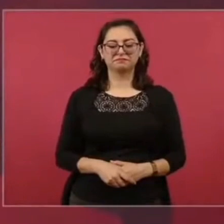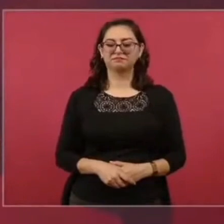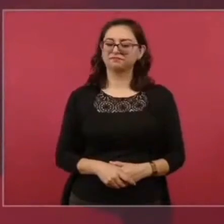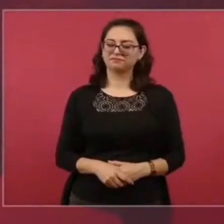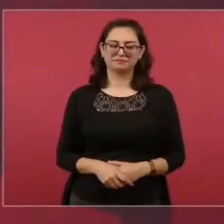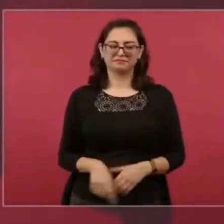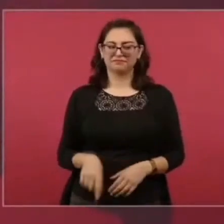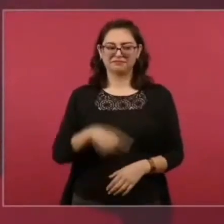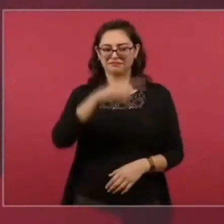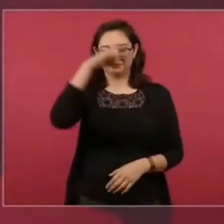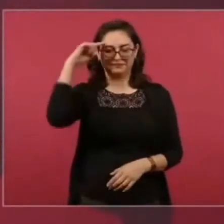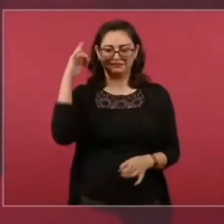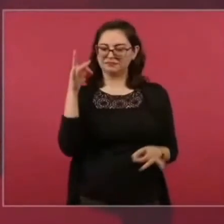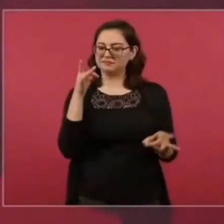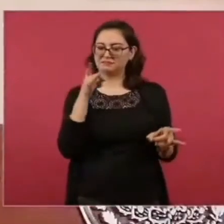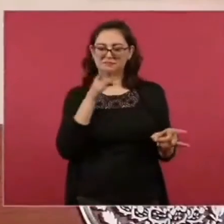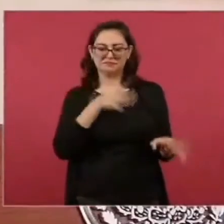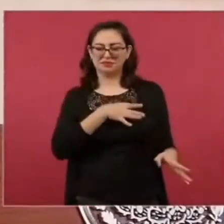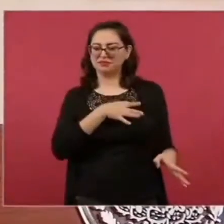basta.